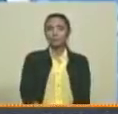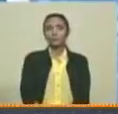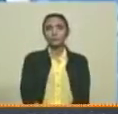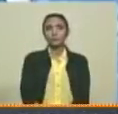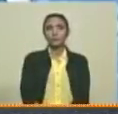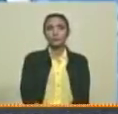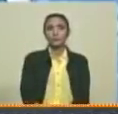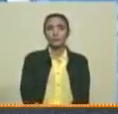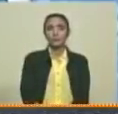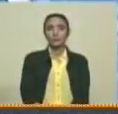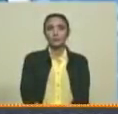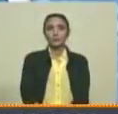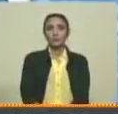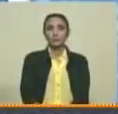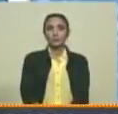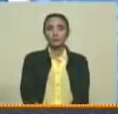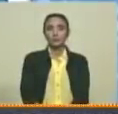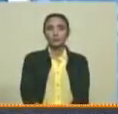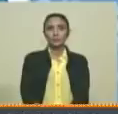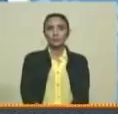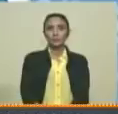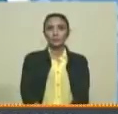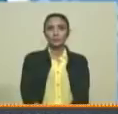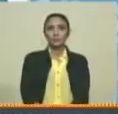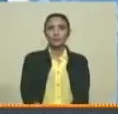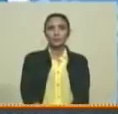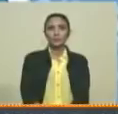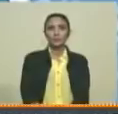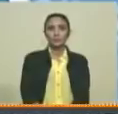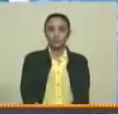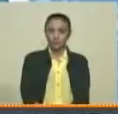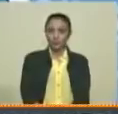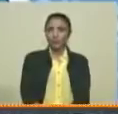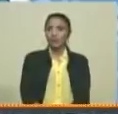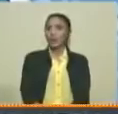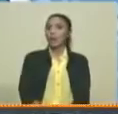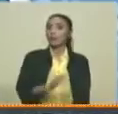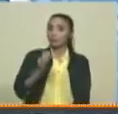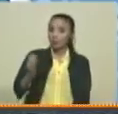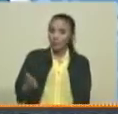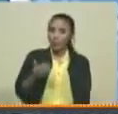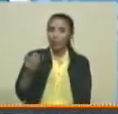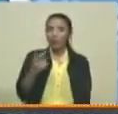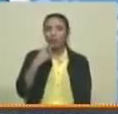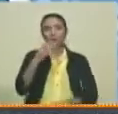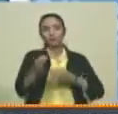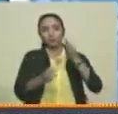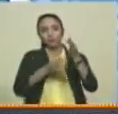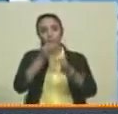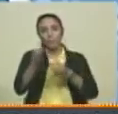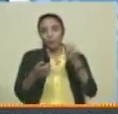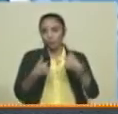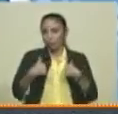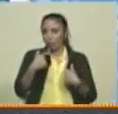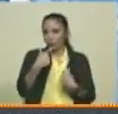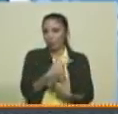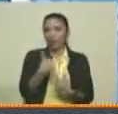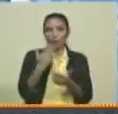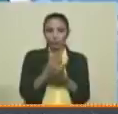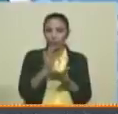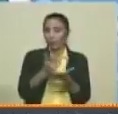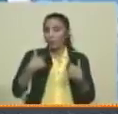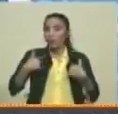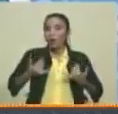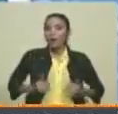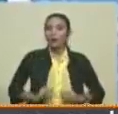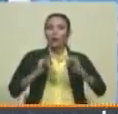si de algo vale, y vale la palabra de un revolucionario, hijo de